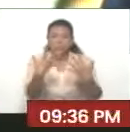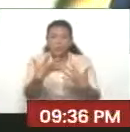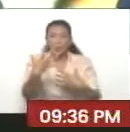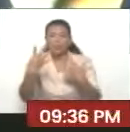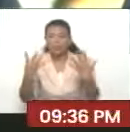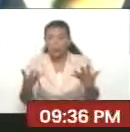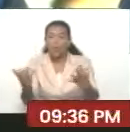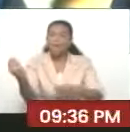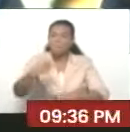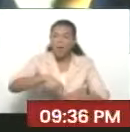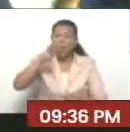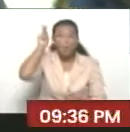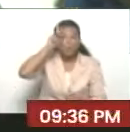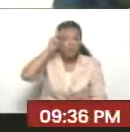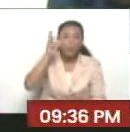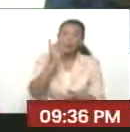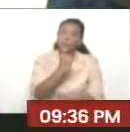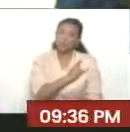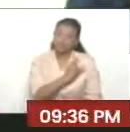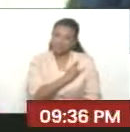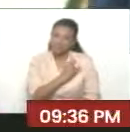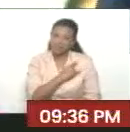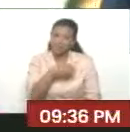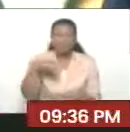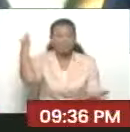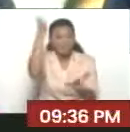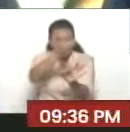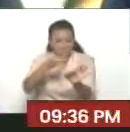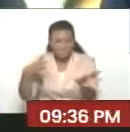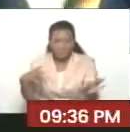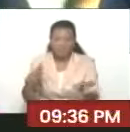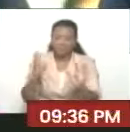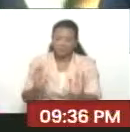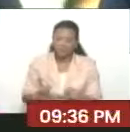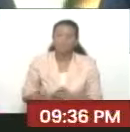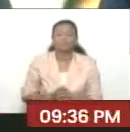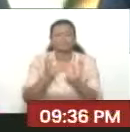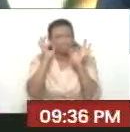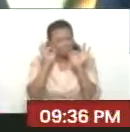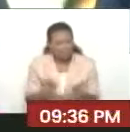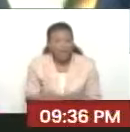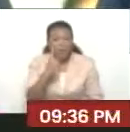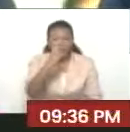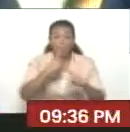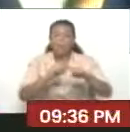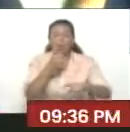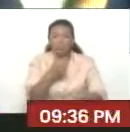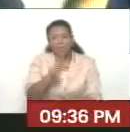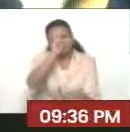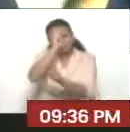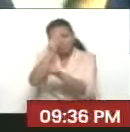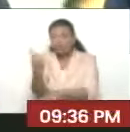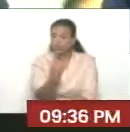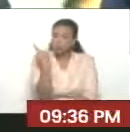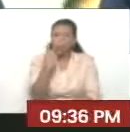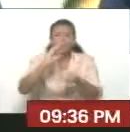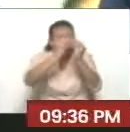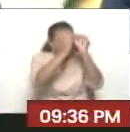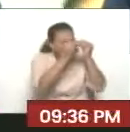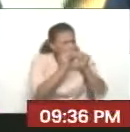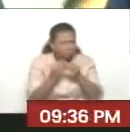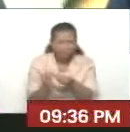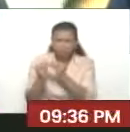1959, y además una profesora universitaria del Pedagógico de Caracas. Es decir, el 1 por 10 no solo pues